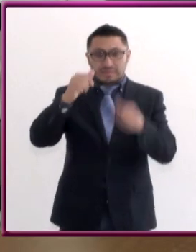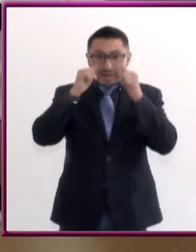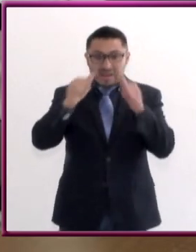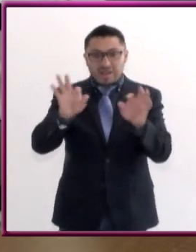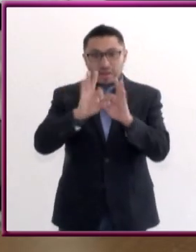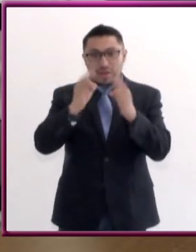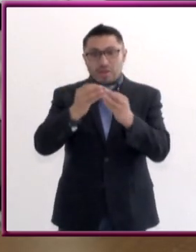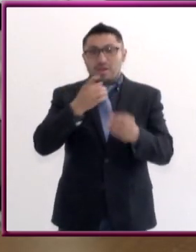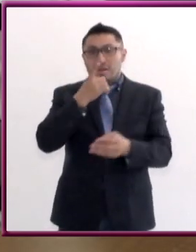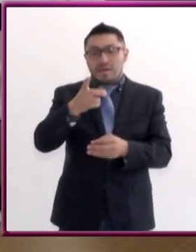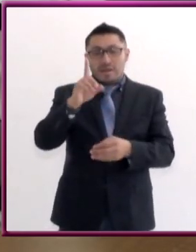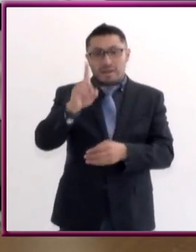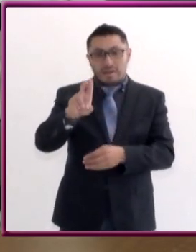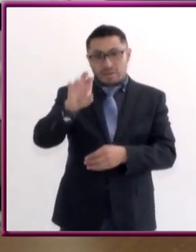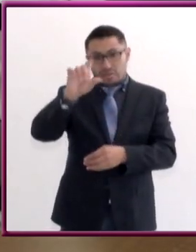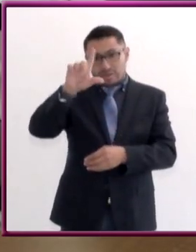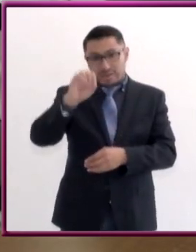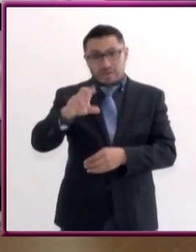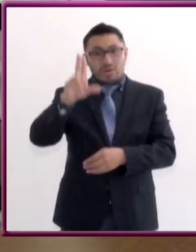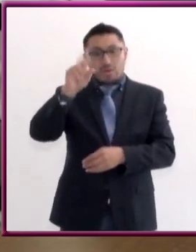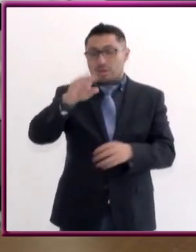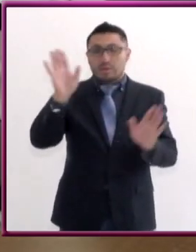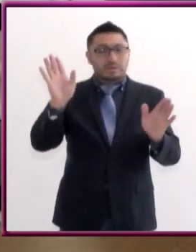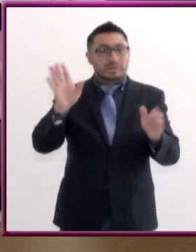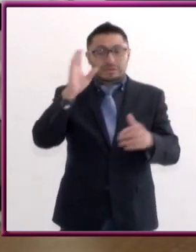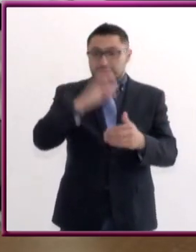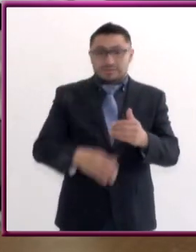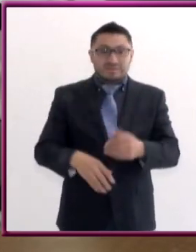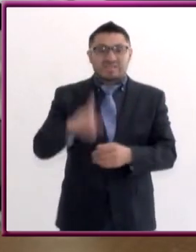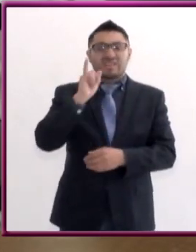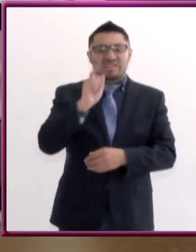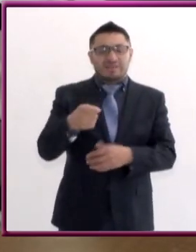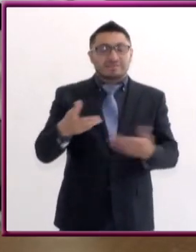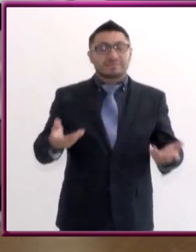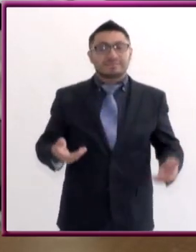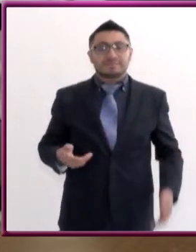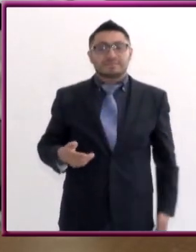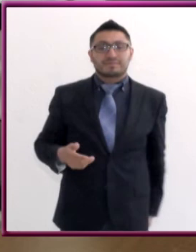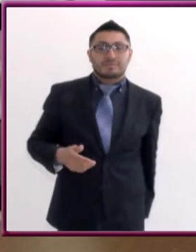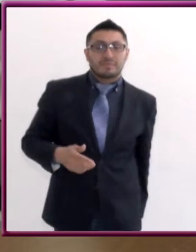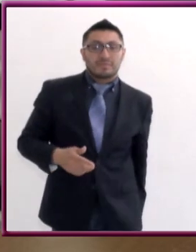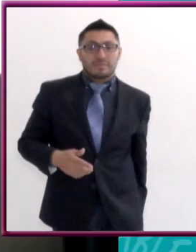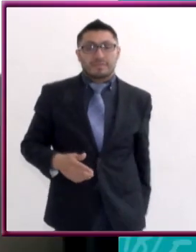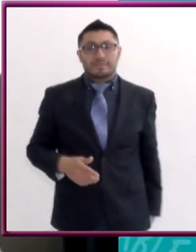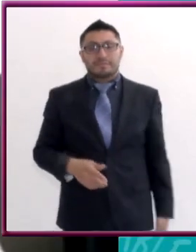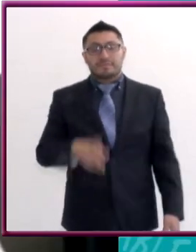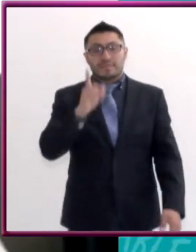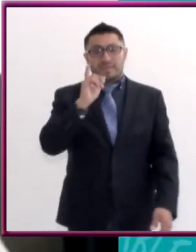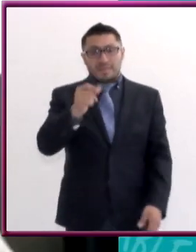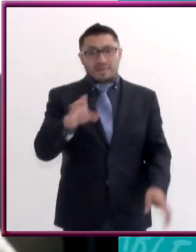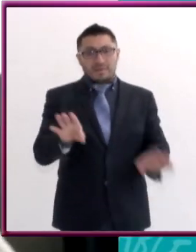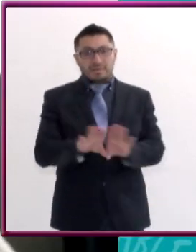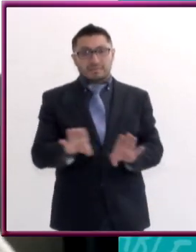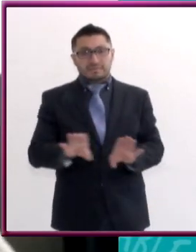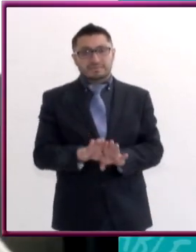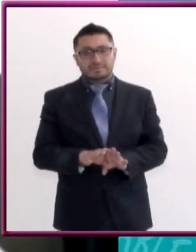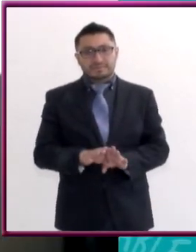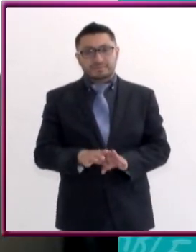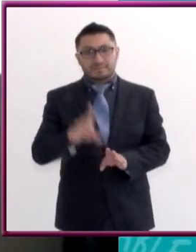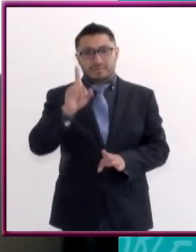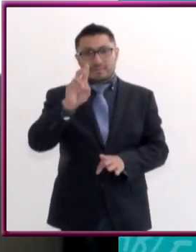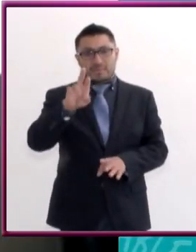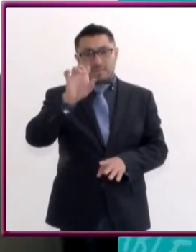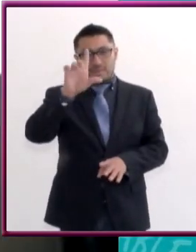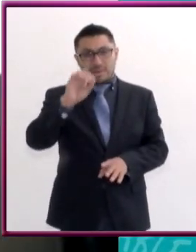la expresión de un duelo que no ha cerrado. ¿A qué se refiere esto? ¿Qué significa? Esto se refiere a que